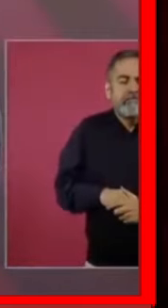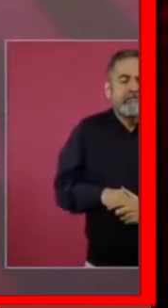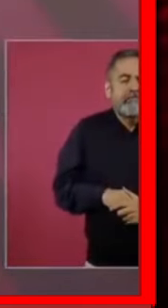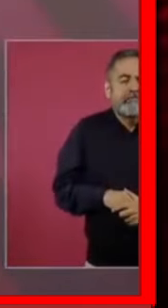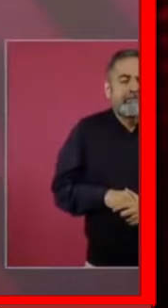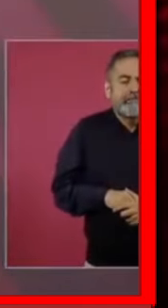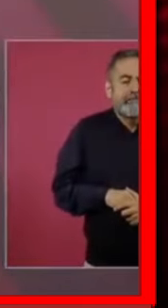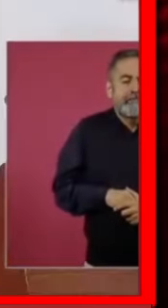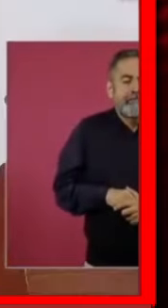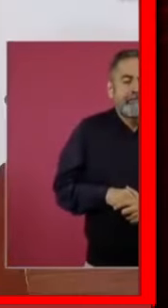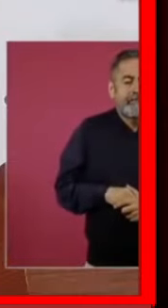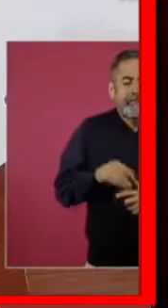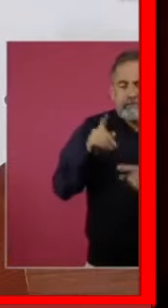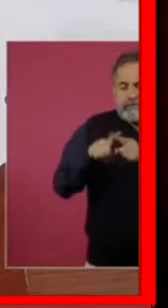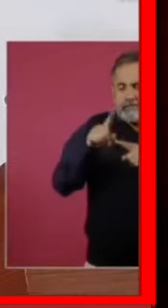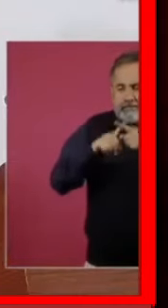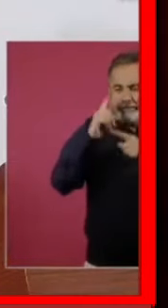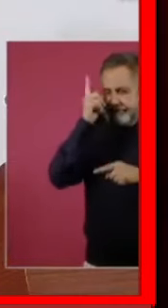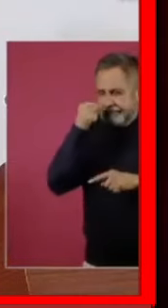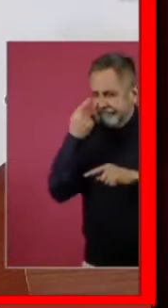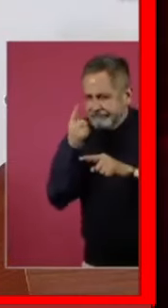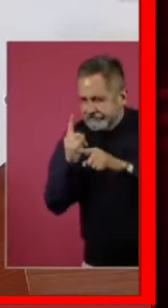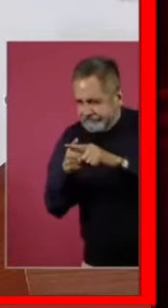eh Quién es